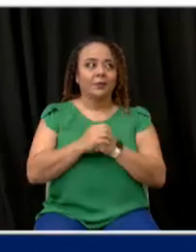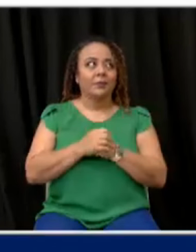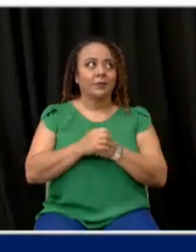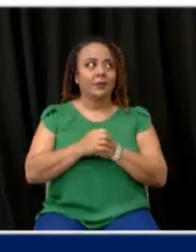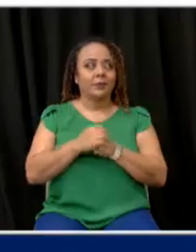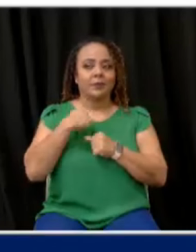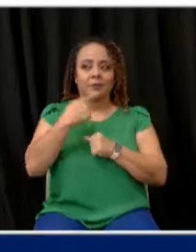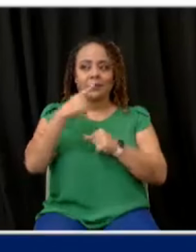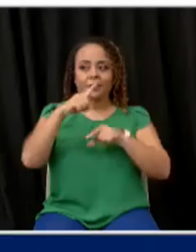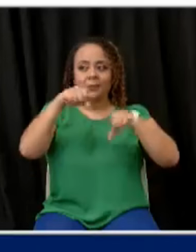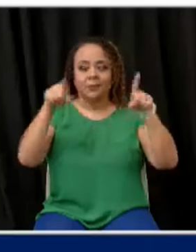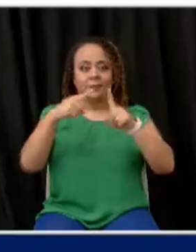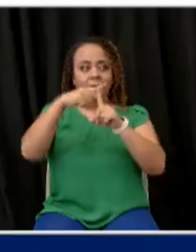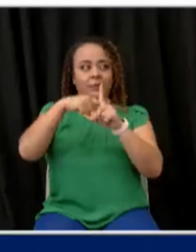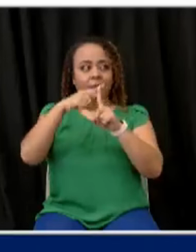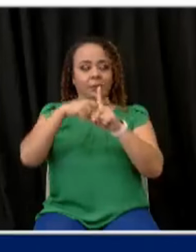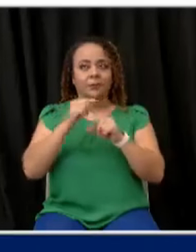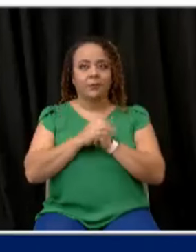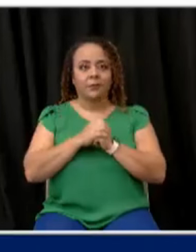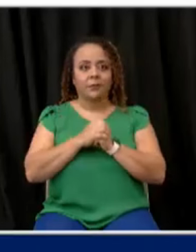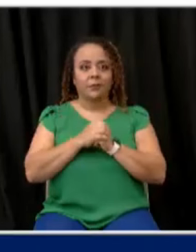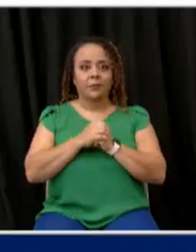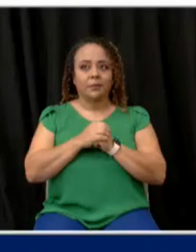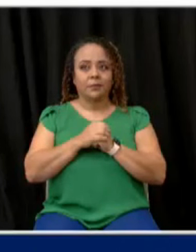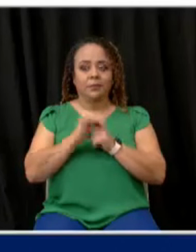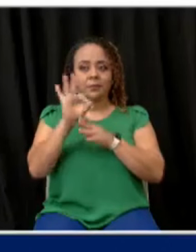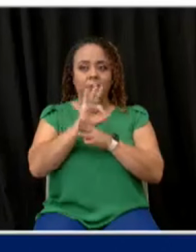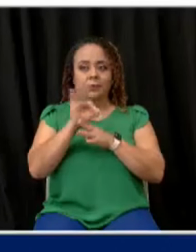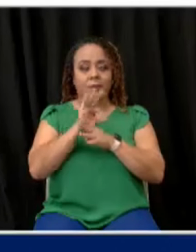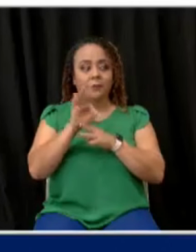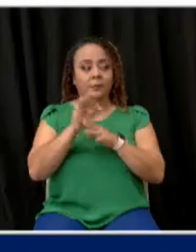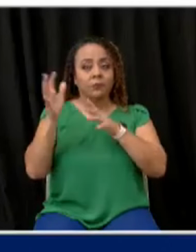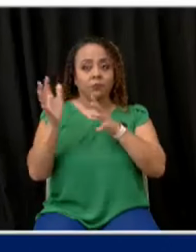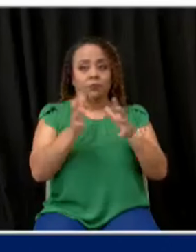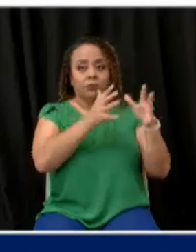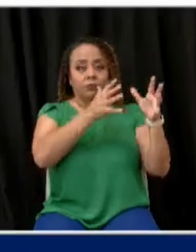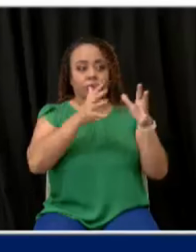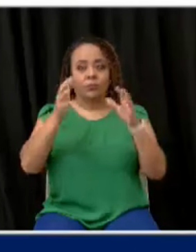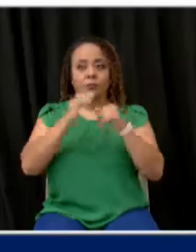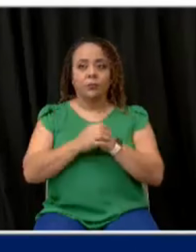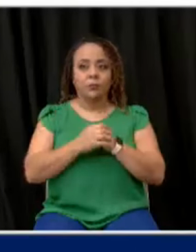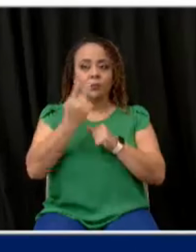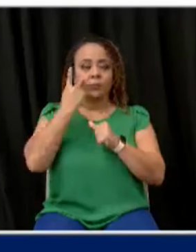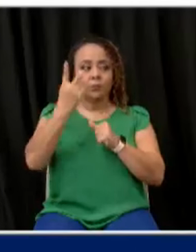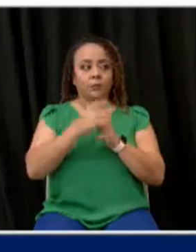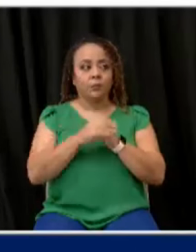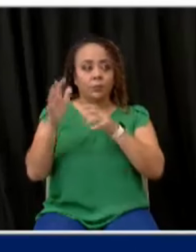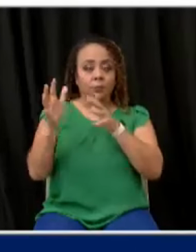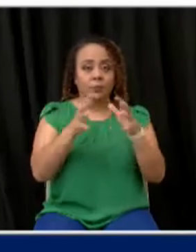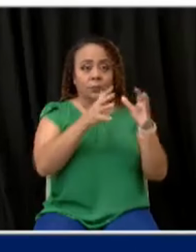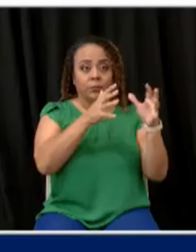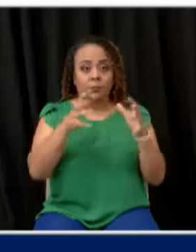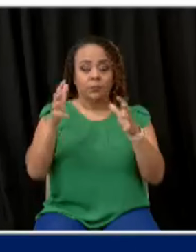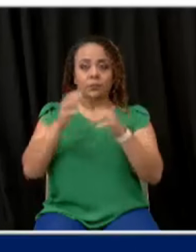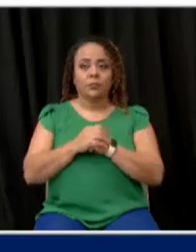una gráfica de temperatura en función de la velocidad del viento, donde se ve que cuando el viento